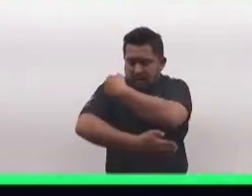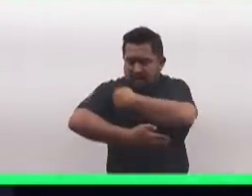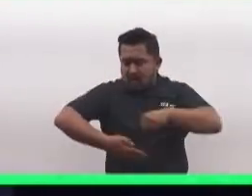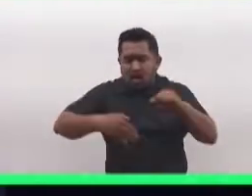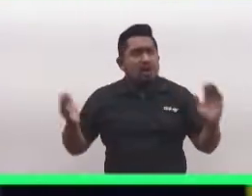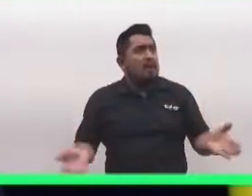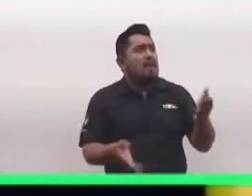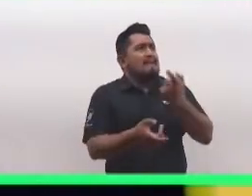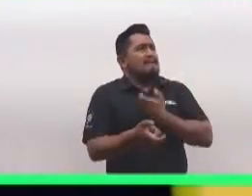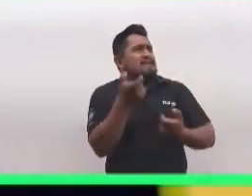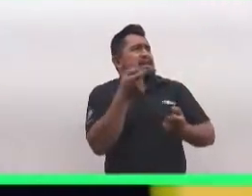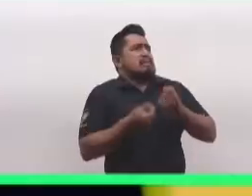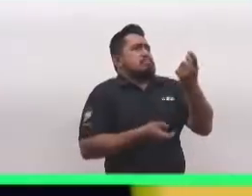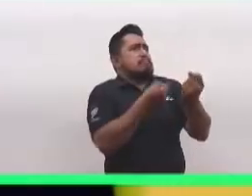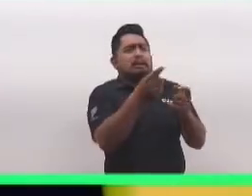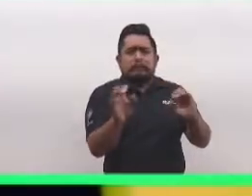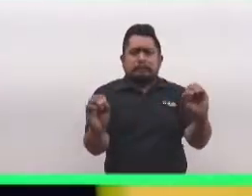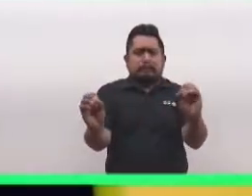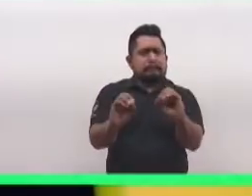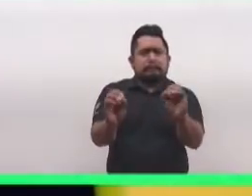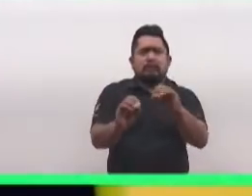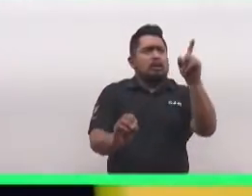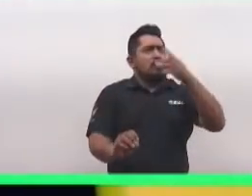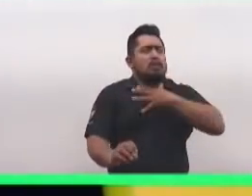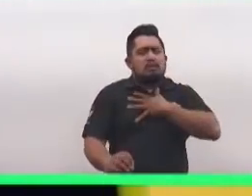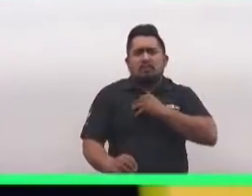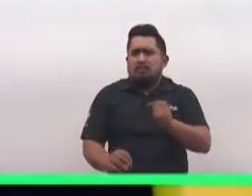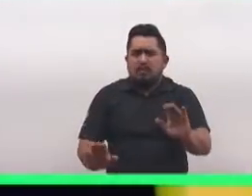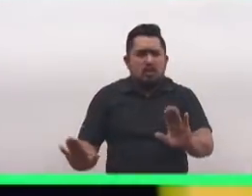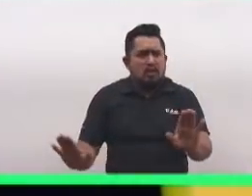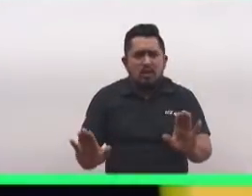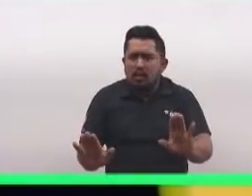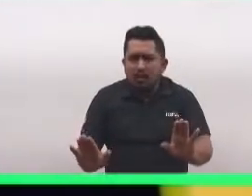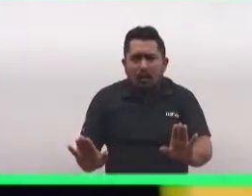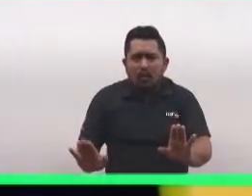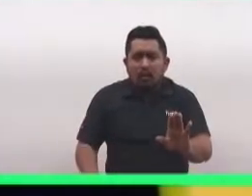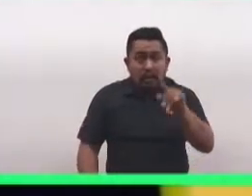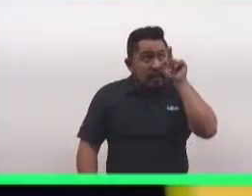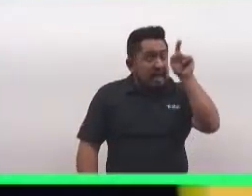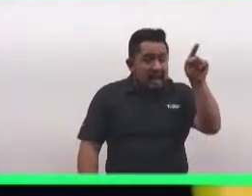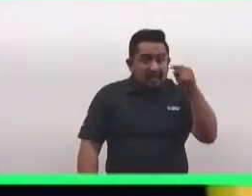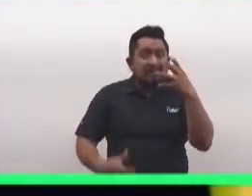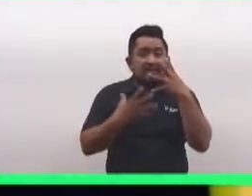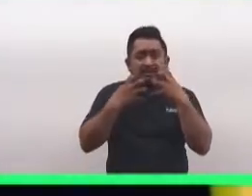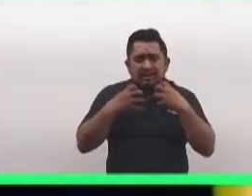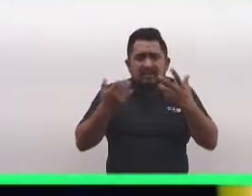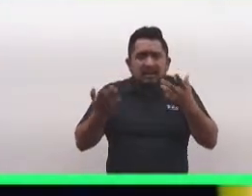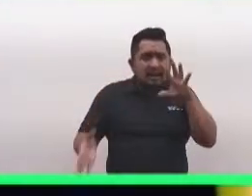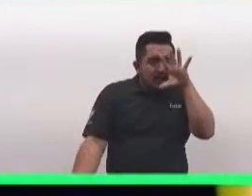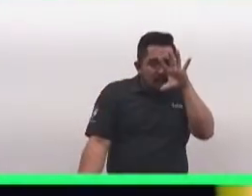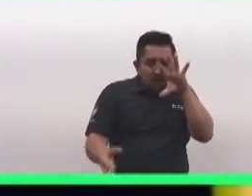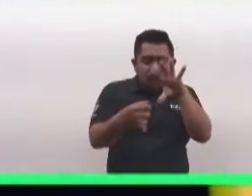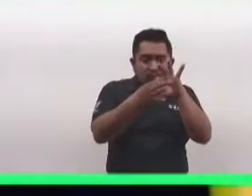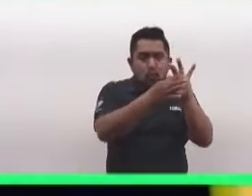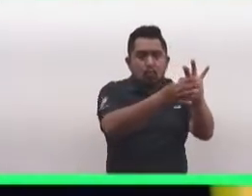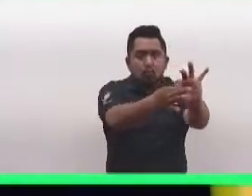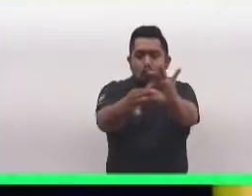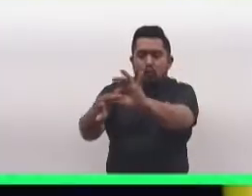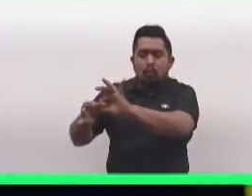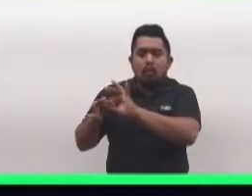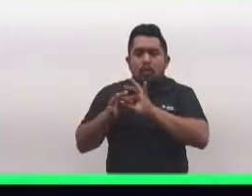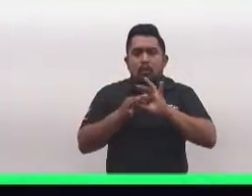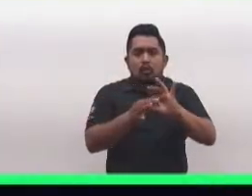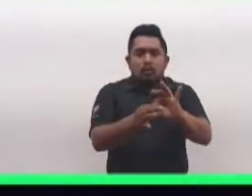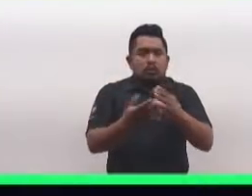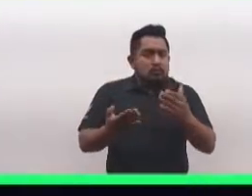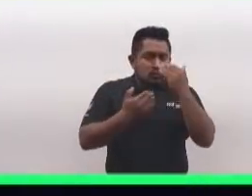carneros rojos regordetes no le es suficiente que es lo que busca es tener comunión con su creación pero definamos